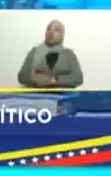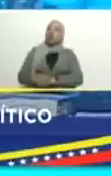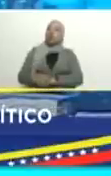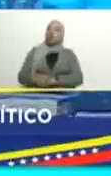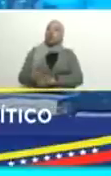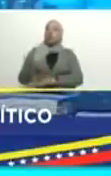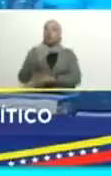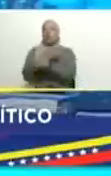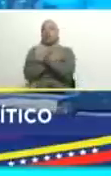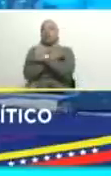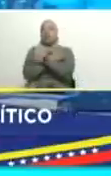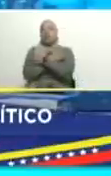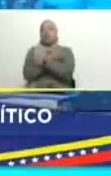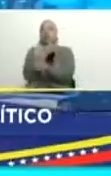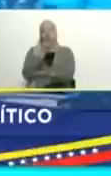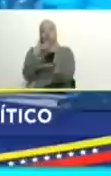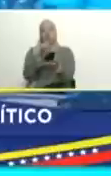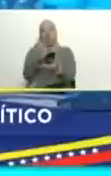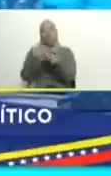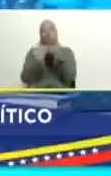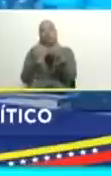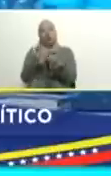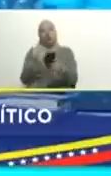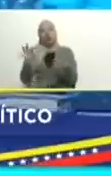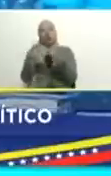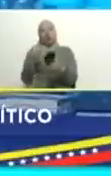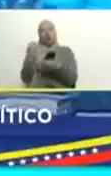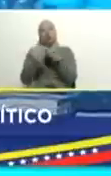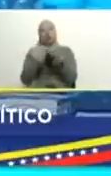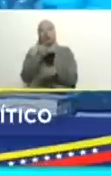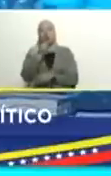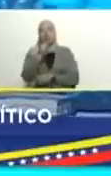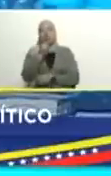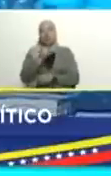identificado también, como siempre hacemos,